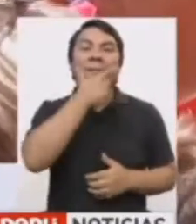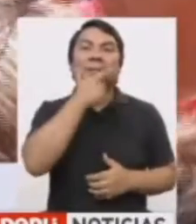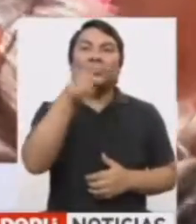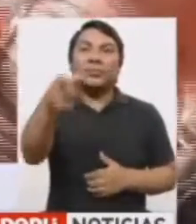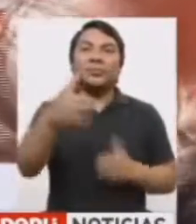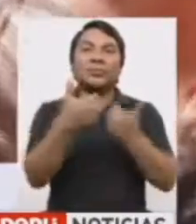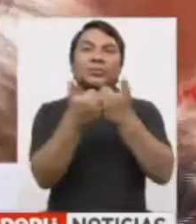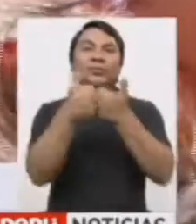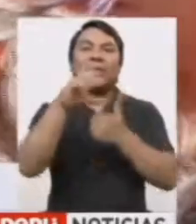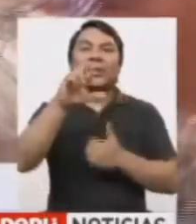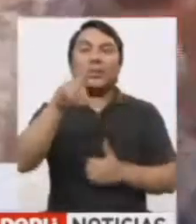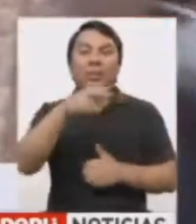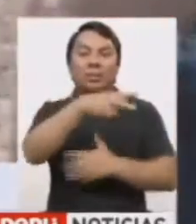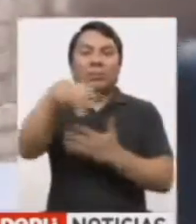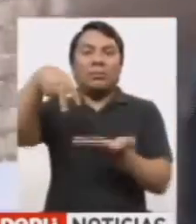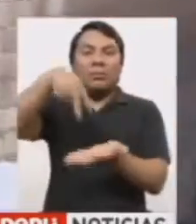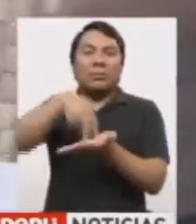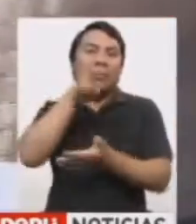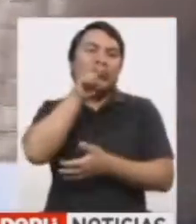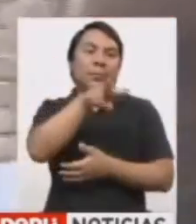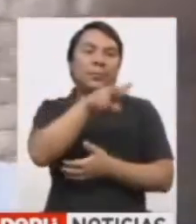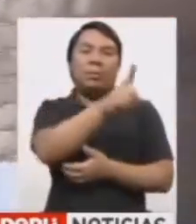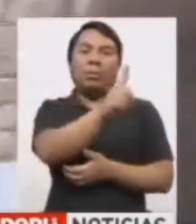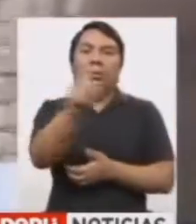su traslado.